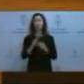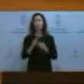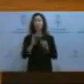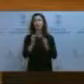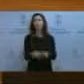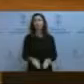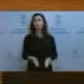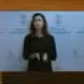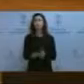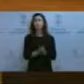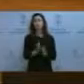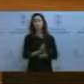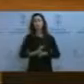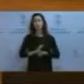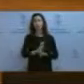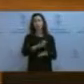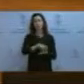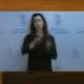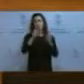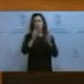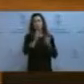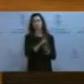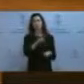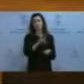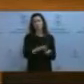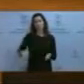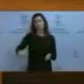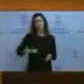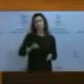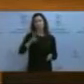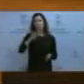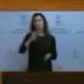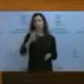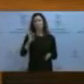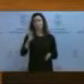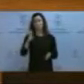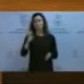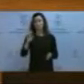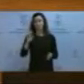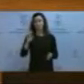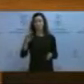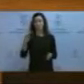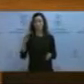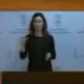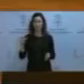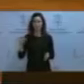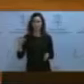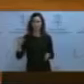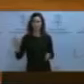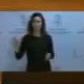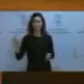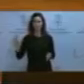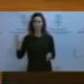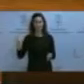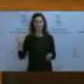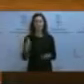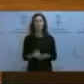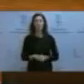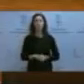la Consejería de Educación mientras fue consejero don José Luis Iglesias Riopedre? Gracias. Tiene la palabra el Consejo de